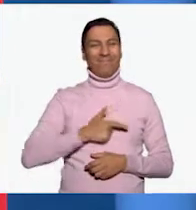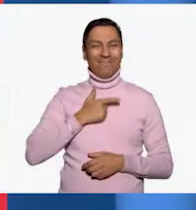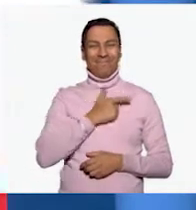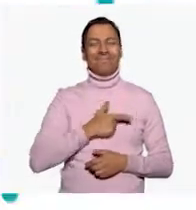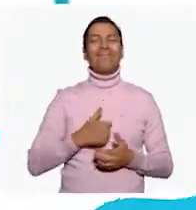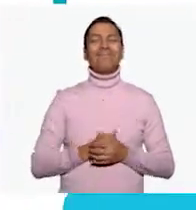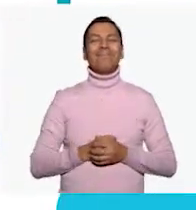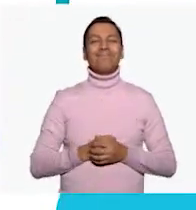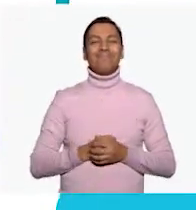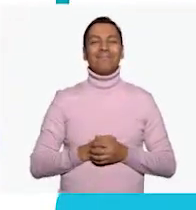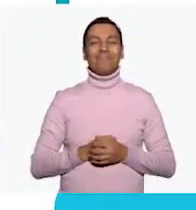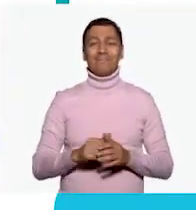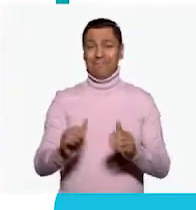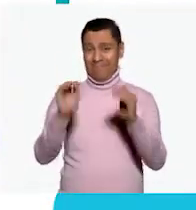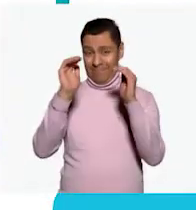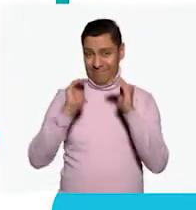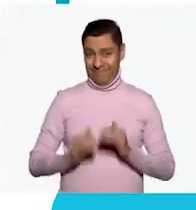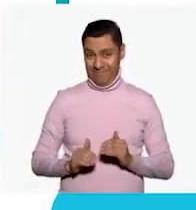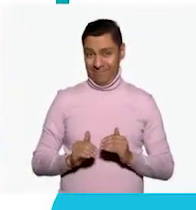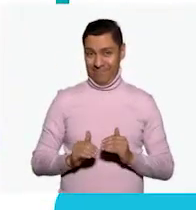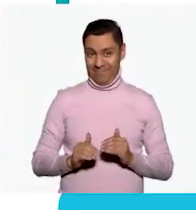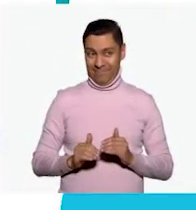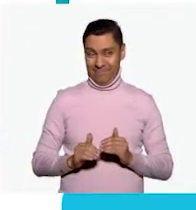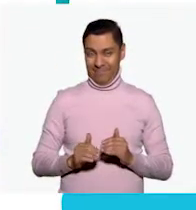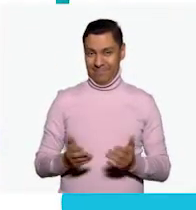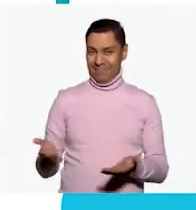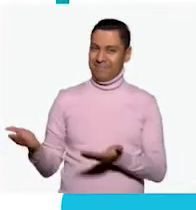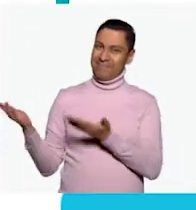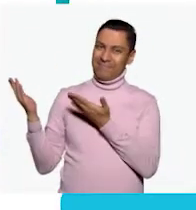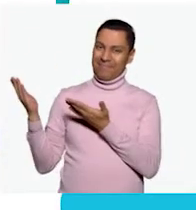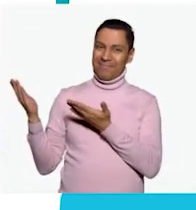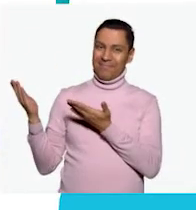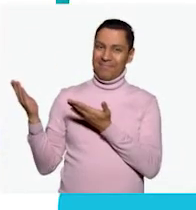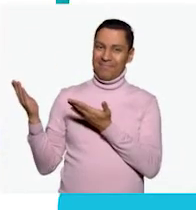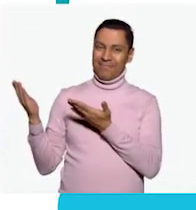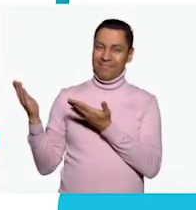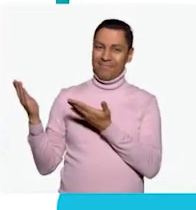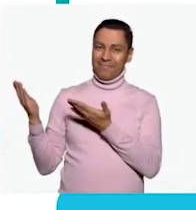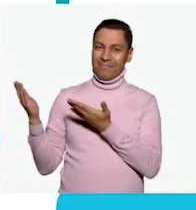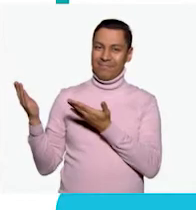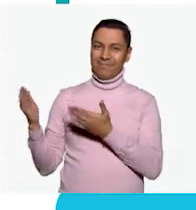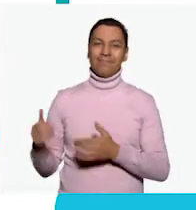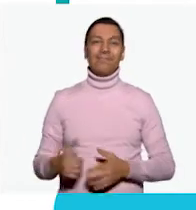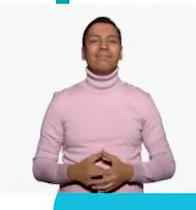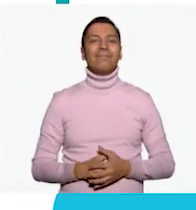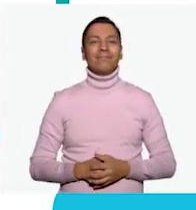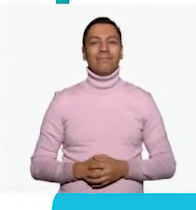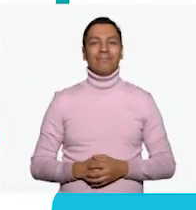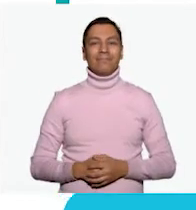tanto como nosotros. Vamos a la siguiente materia.